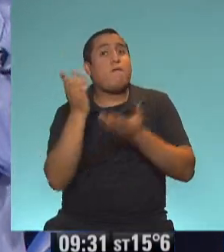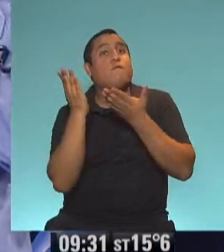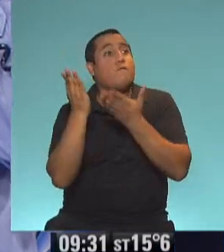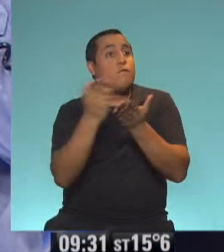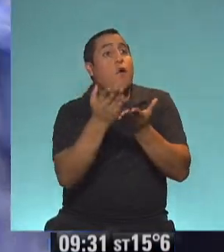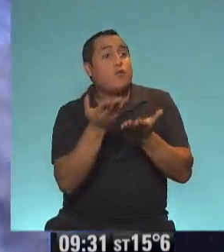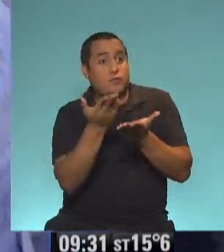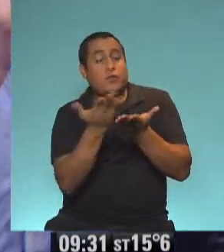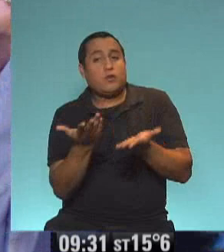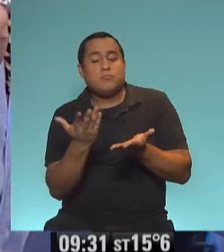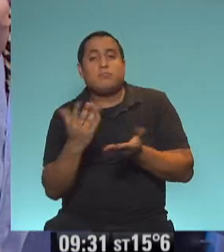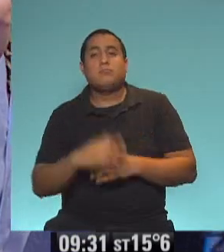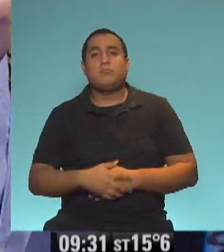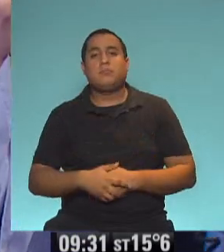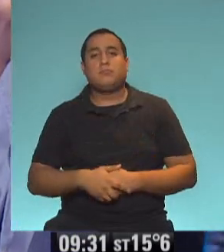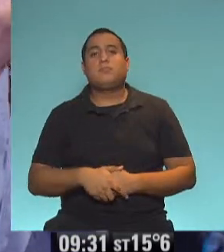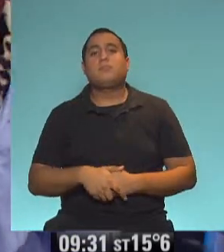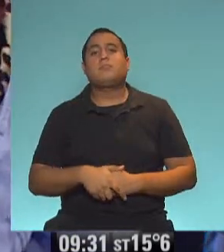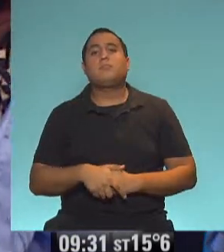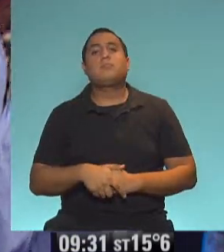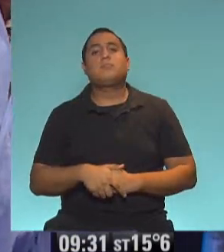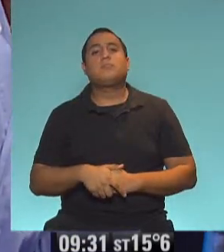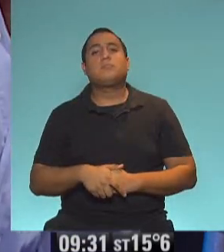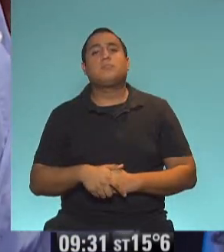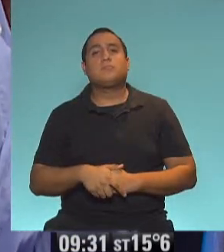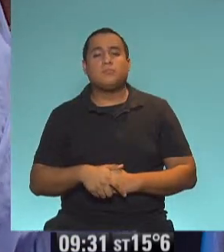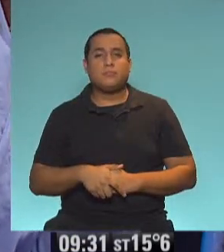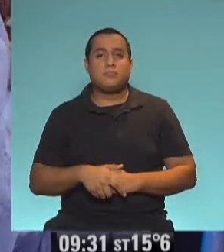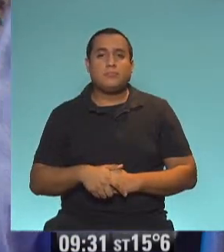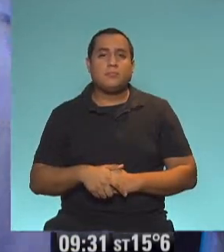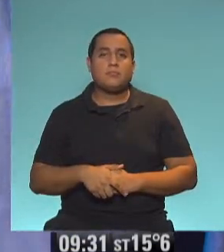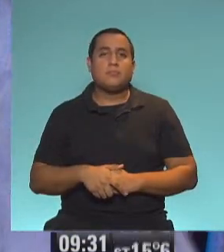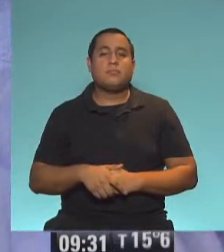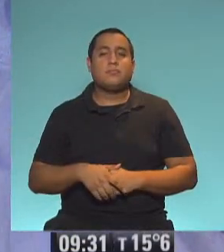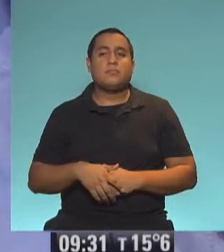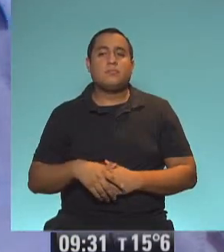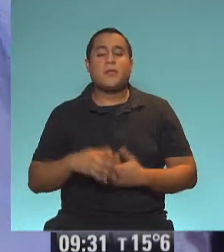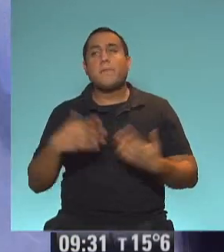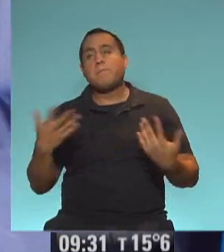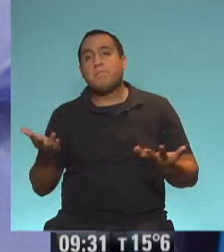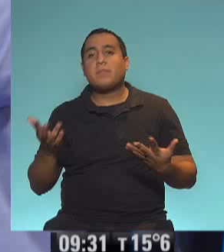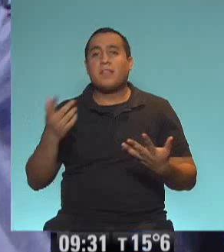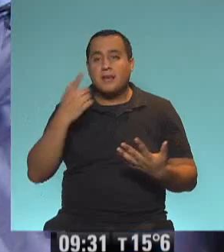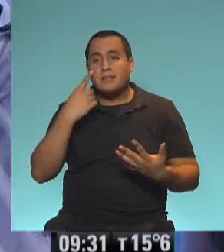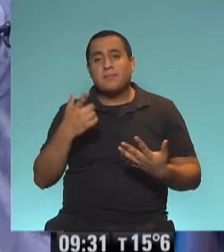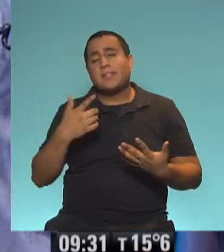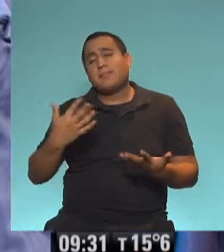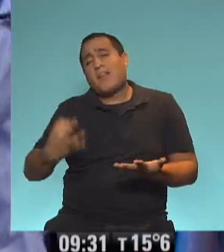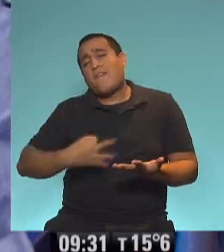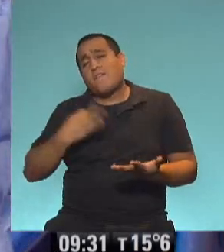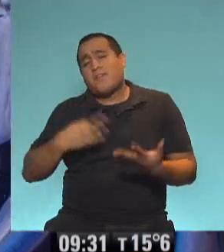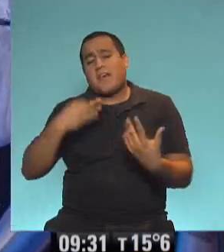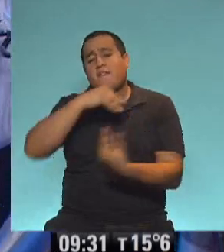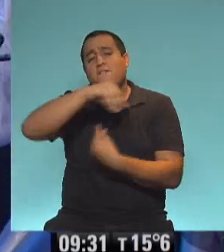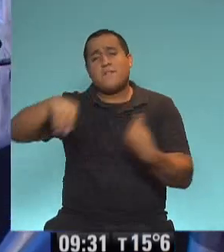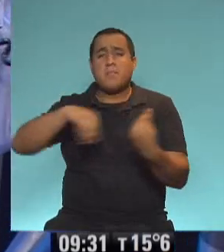choferes mujeres. ¡Un asiento para la señora con el chiquito! ¡Un asiento para la señora con el chiquito! No, lo que pasa es que, ¿viste cómo es la vida en